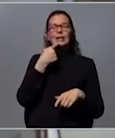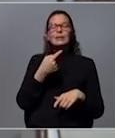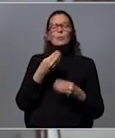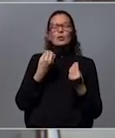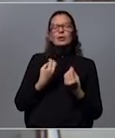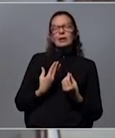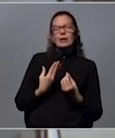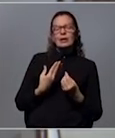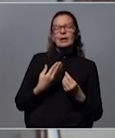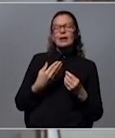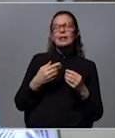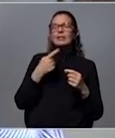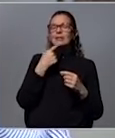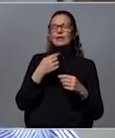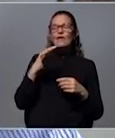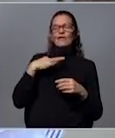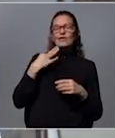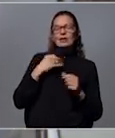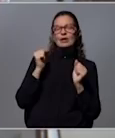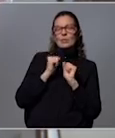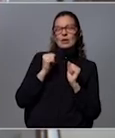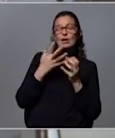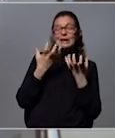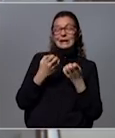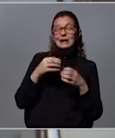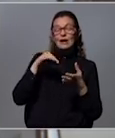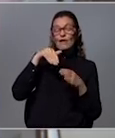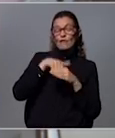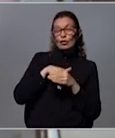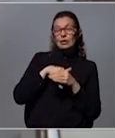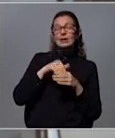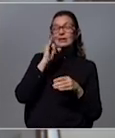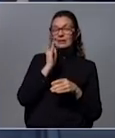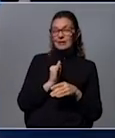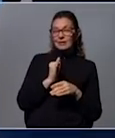motivos por los que la coordinadora vivir sin miedo convoca a votar afirmativamente